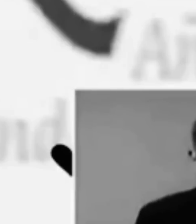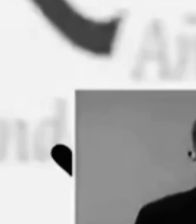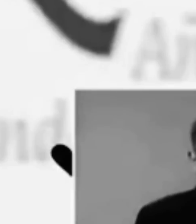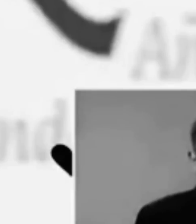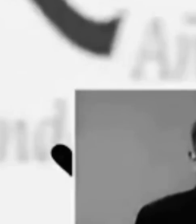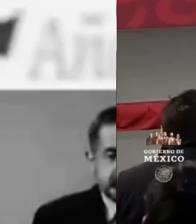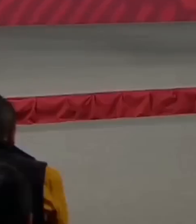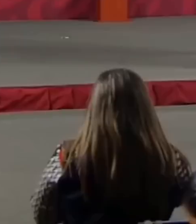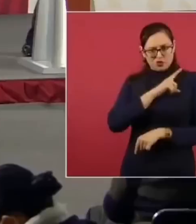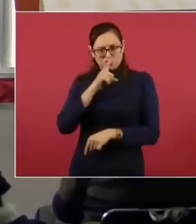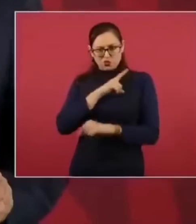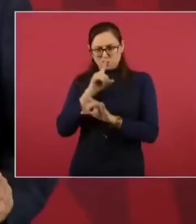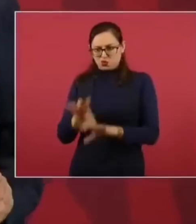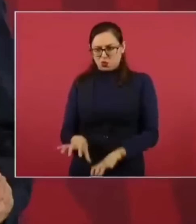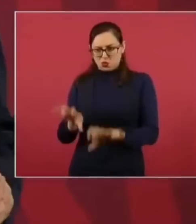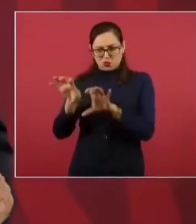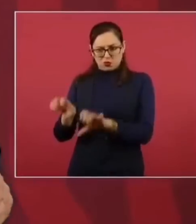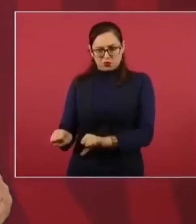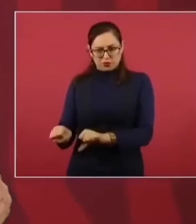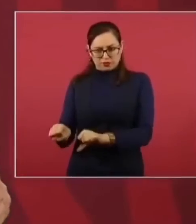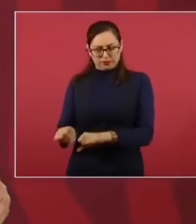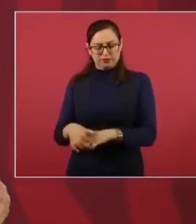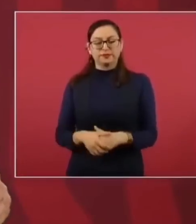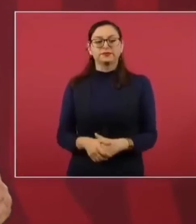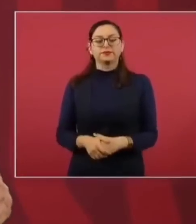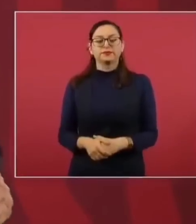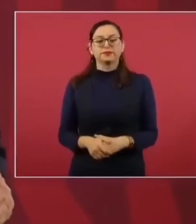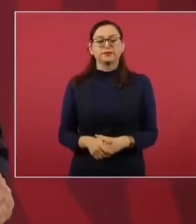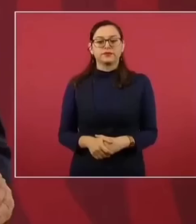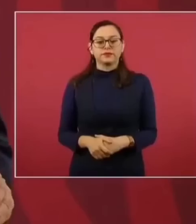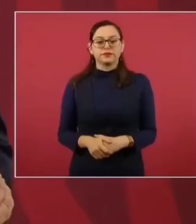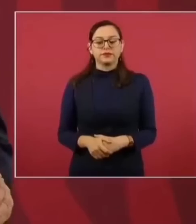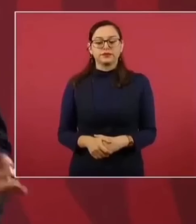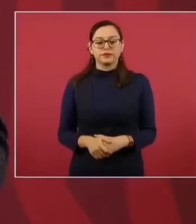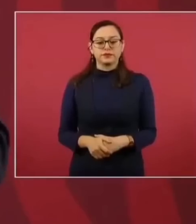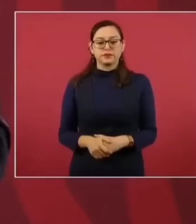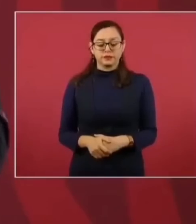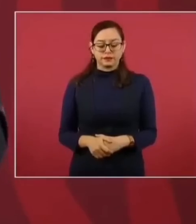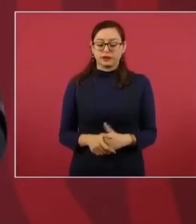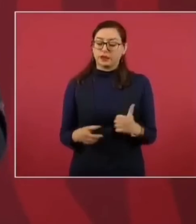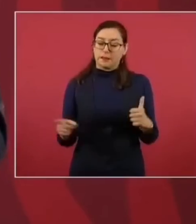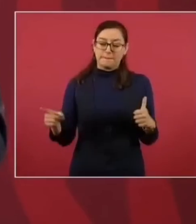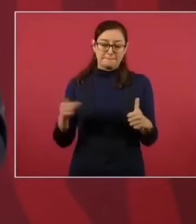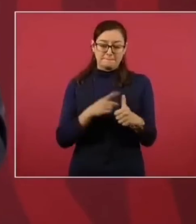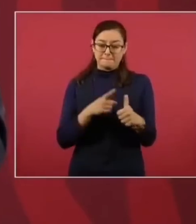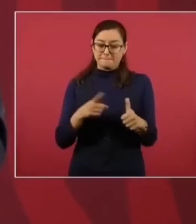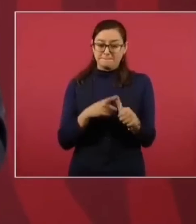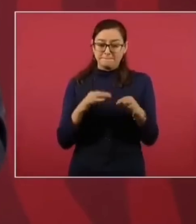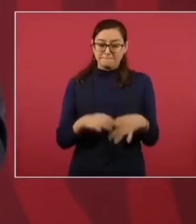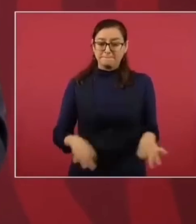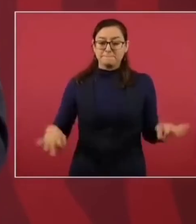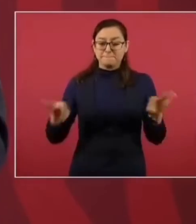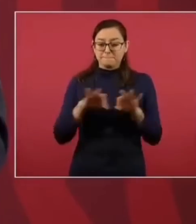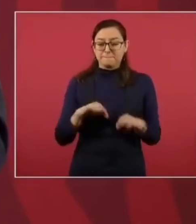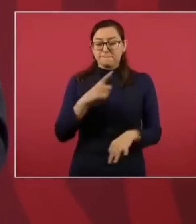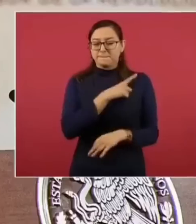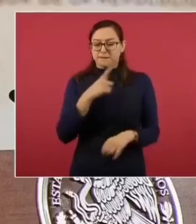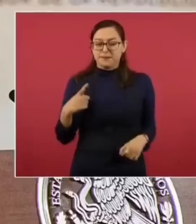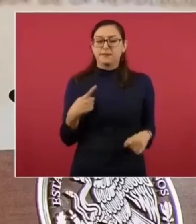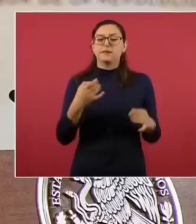procedió el amparo. Lamento mucho lo de la pérdida de